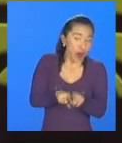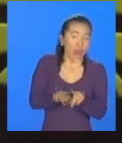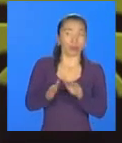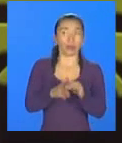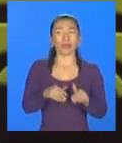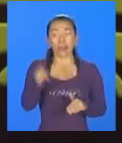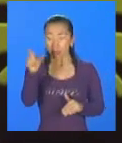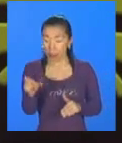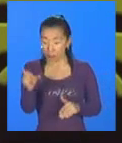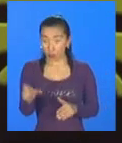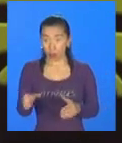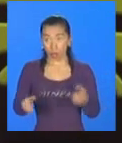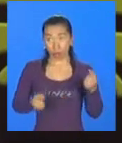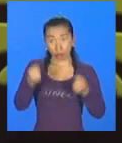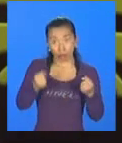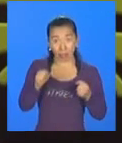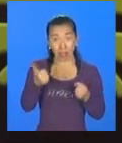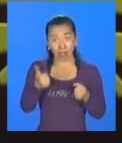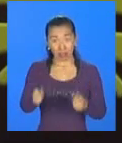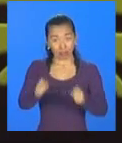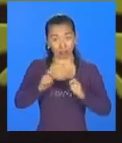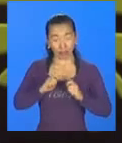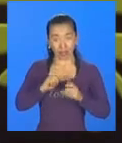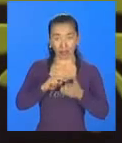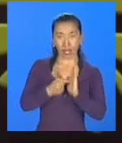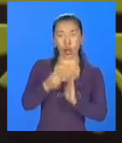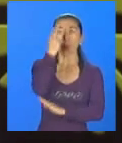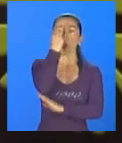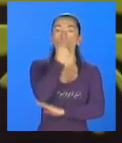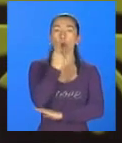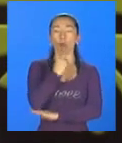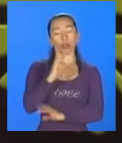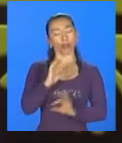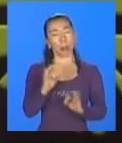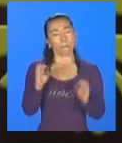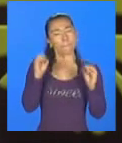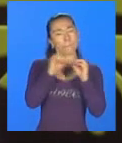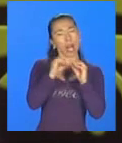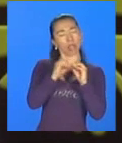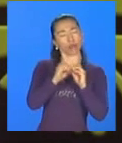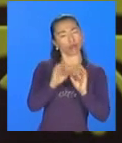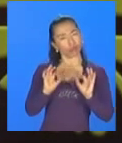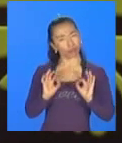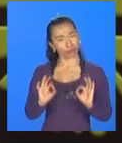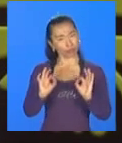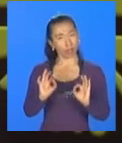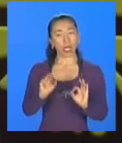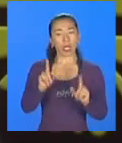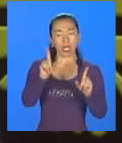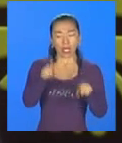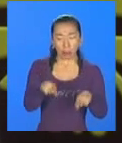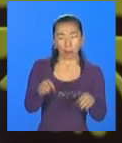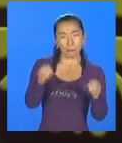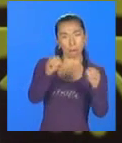10 dentro del sistema nos compromete a hacer más día tras día, y para poder transmitirle